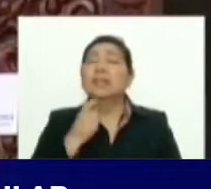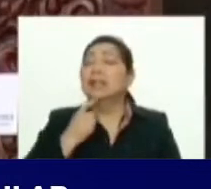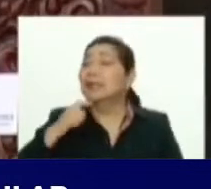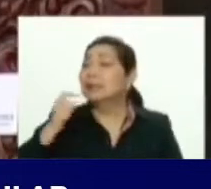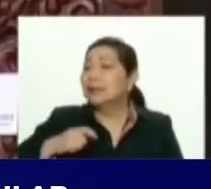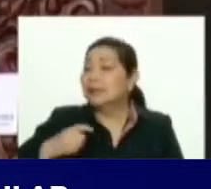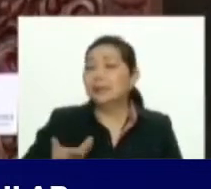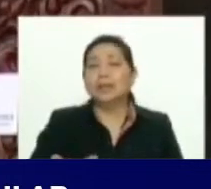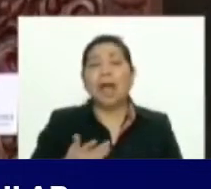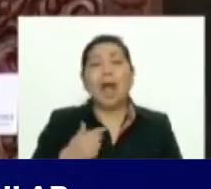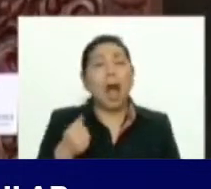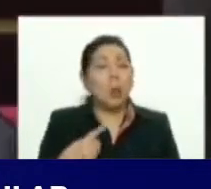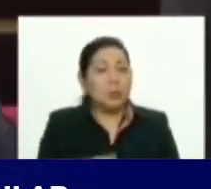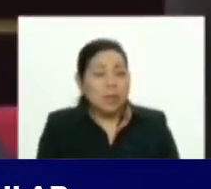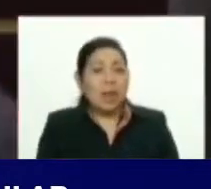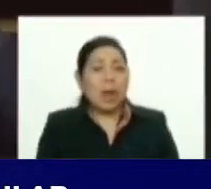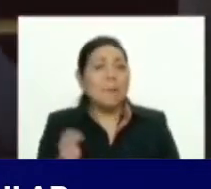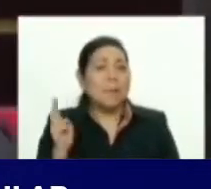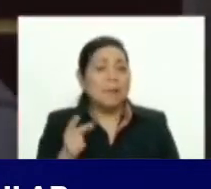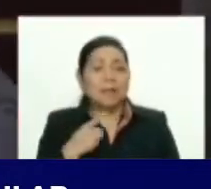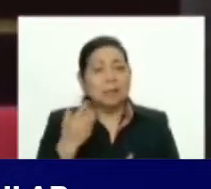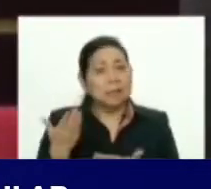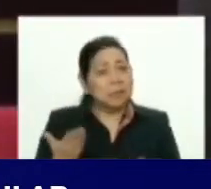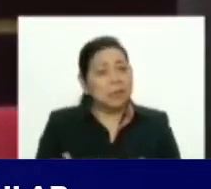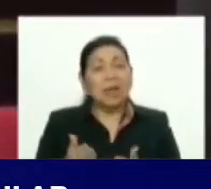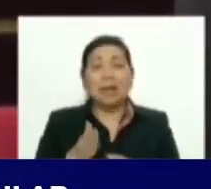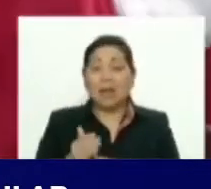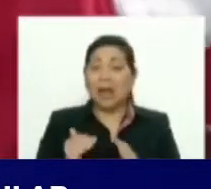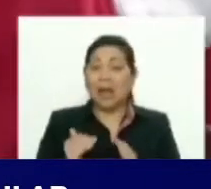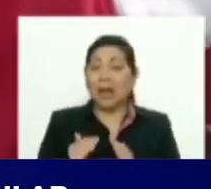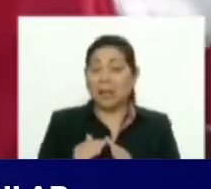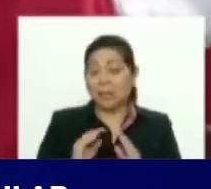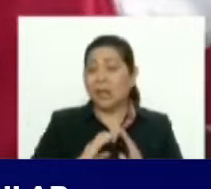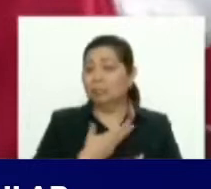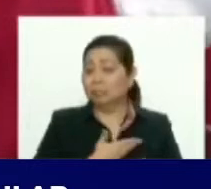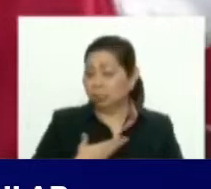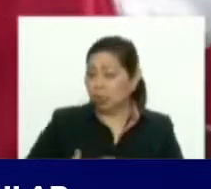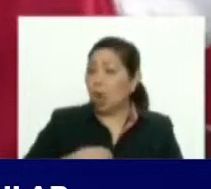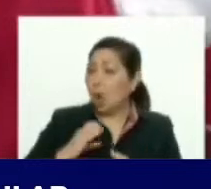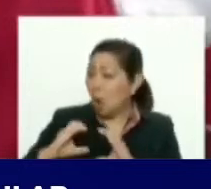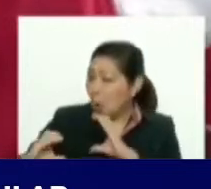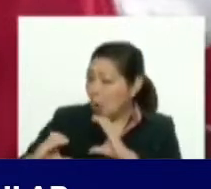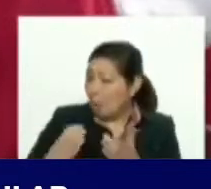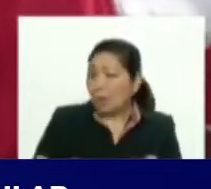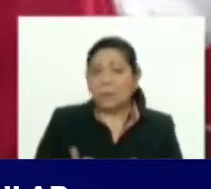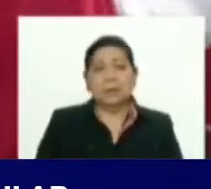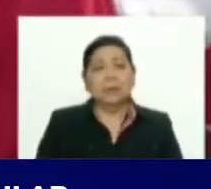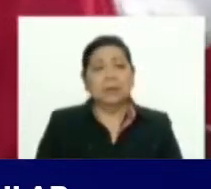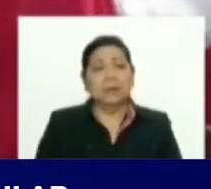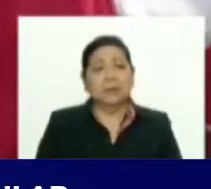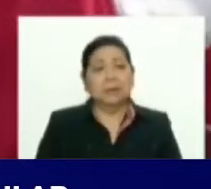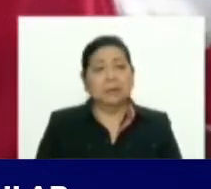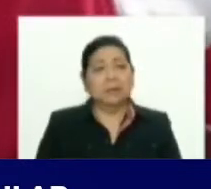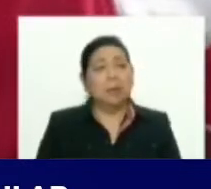las necesidades que tienen los auxiliares docentes a quienes recibió en Palacio de Gobierno. nos sentemos a conversar, nos sentamos